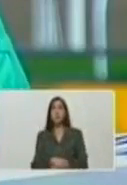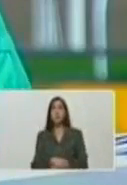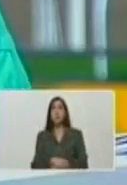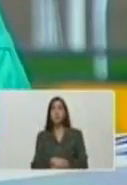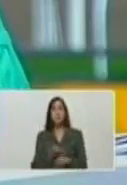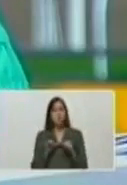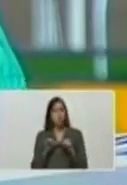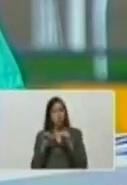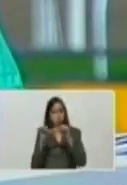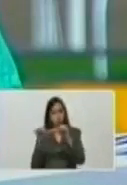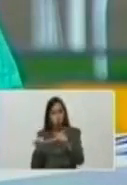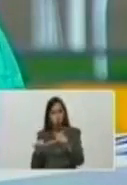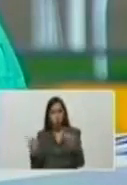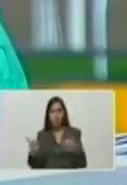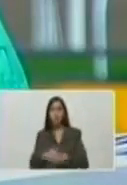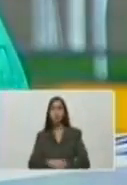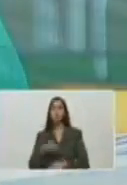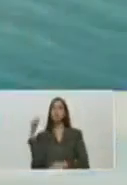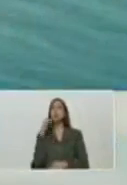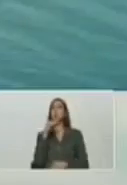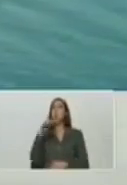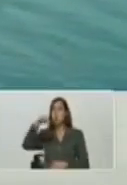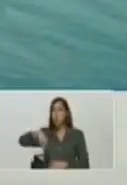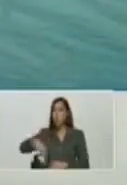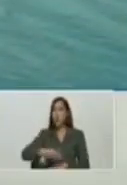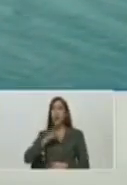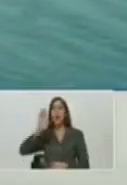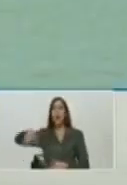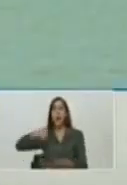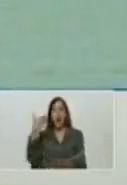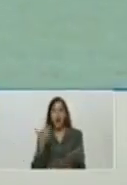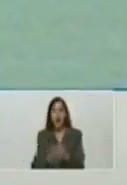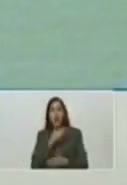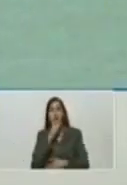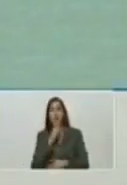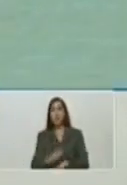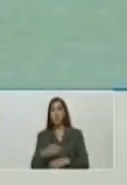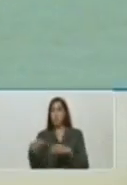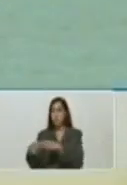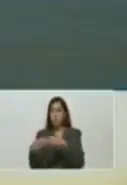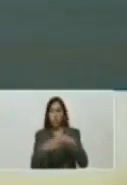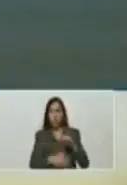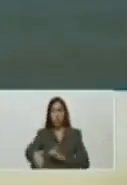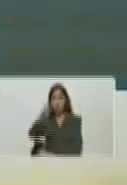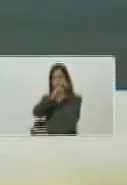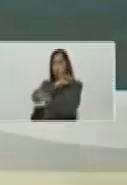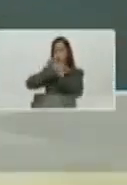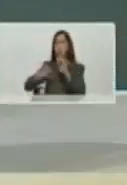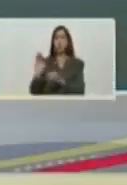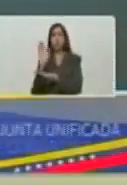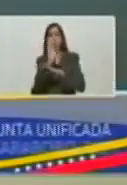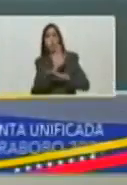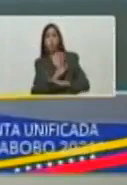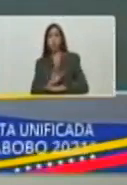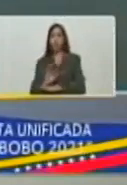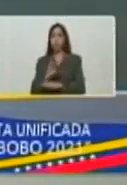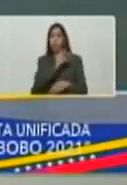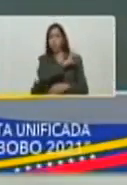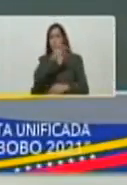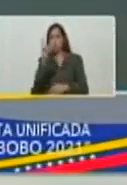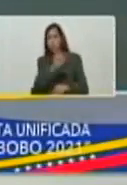estar en octubre, ahora en noviembre, diciembre, activadas las regiones de defensa integral, las zonas de